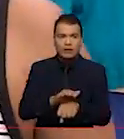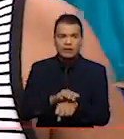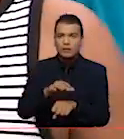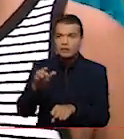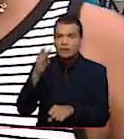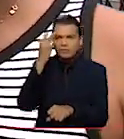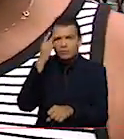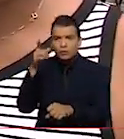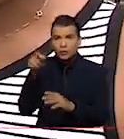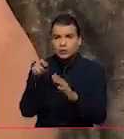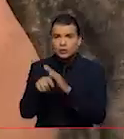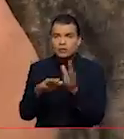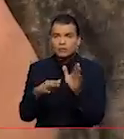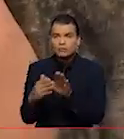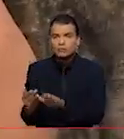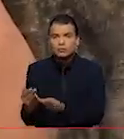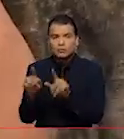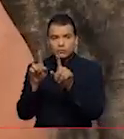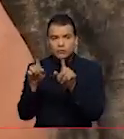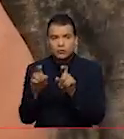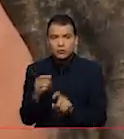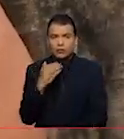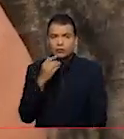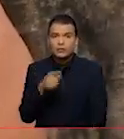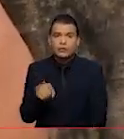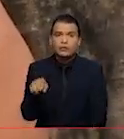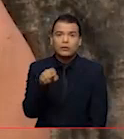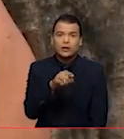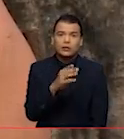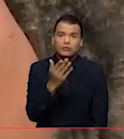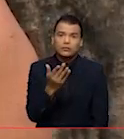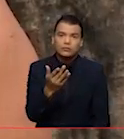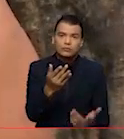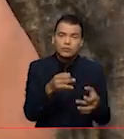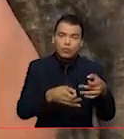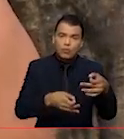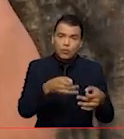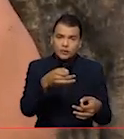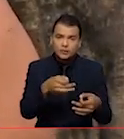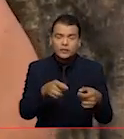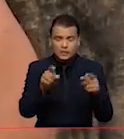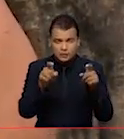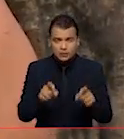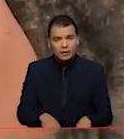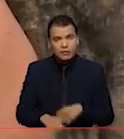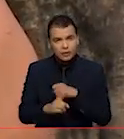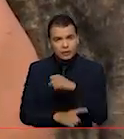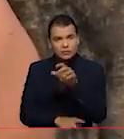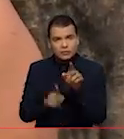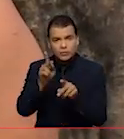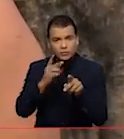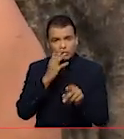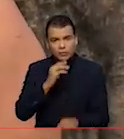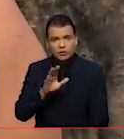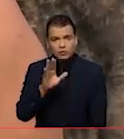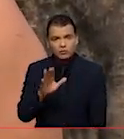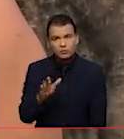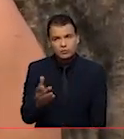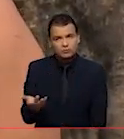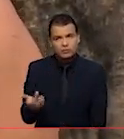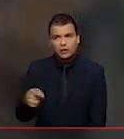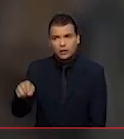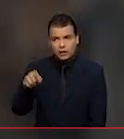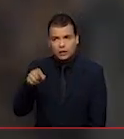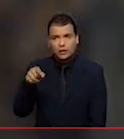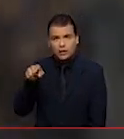esclarecer su homicidio. Pedimos mucha justicia, que la muerte de mi prima no se quede impune, que los hombres que le hicieron eso a ella paguen lo que